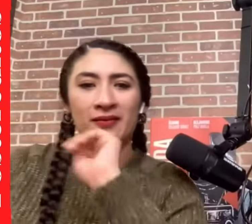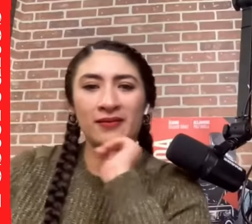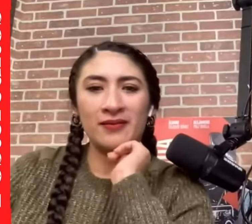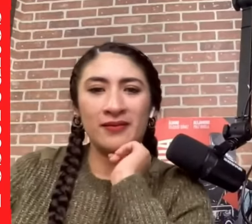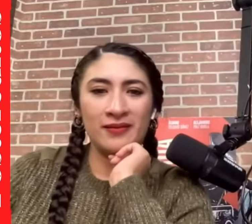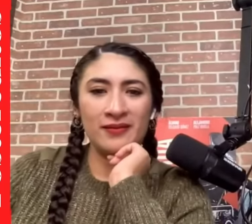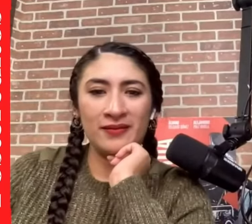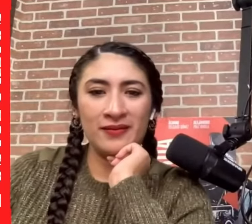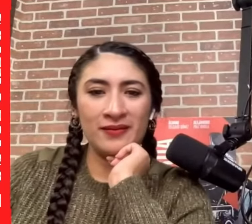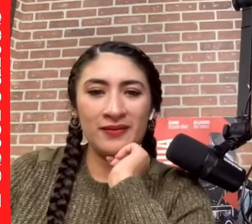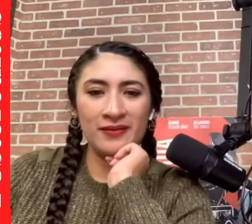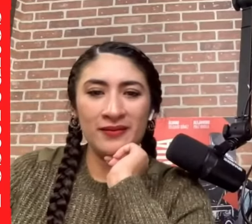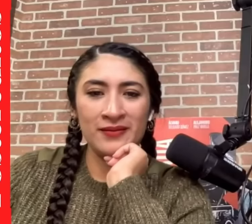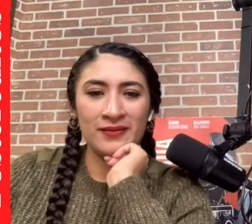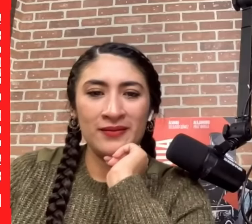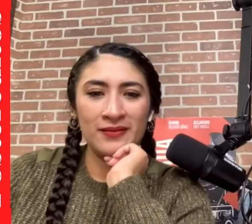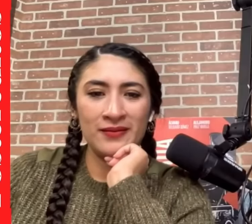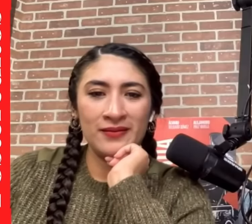eberardo